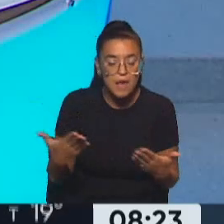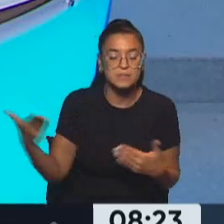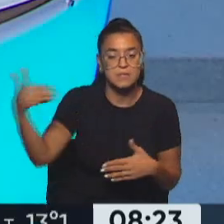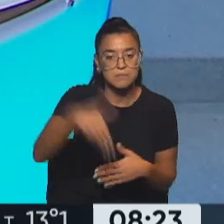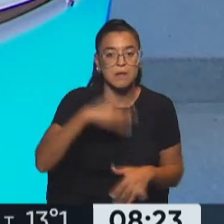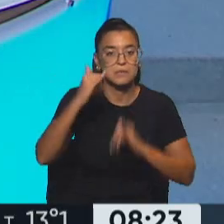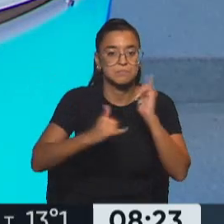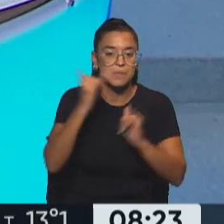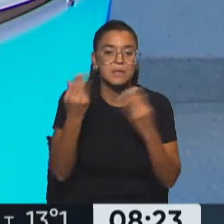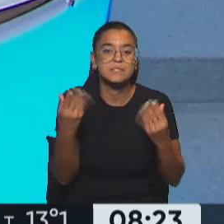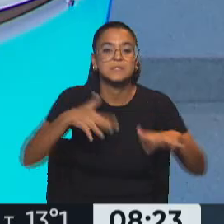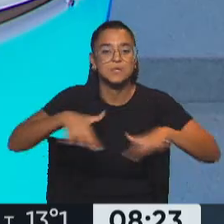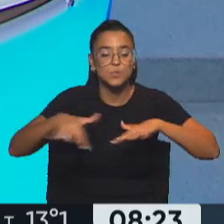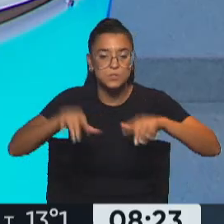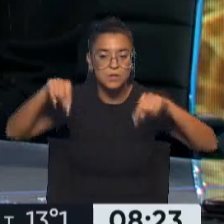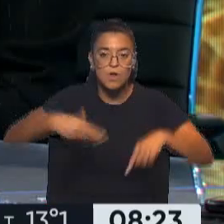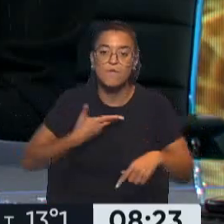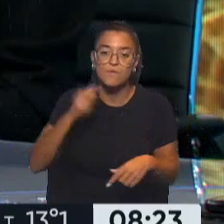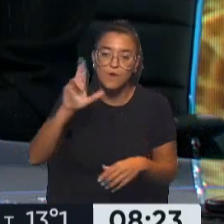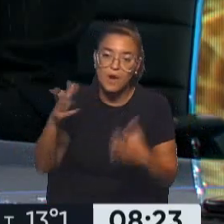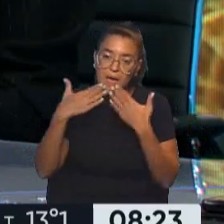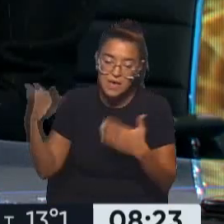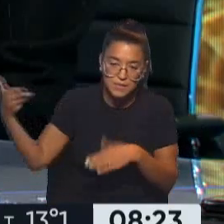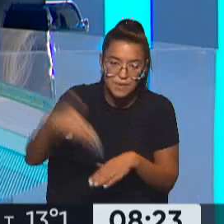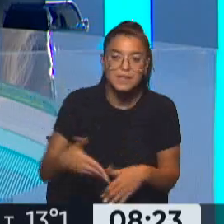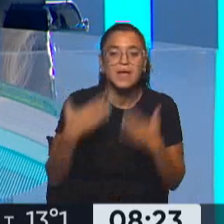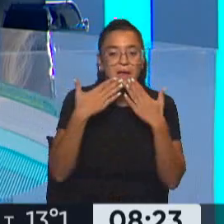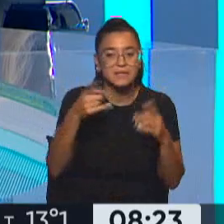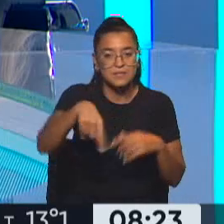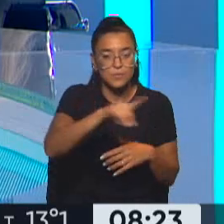para explicarnos cuál es la situación que están atravesando. Florencia, como siempre, gracias Flor, por acompañarnos.